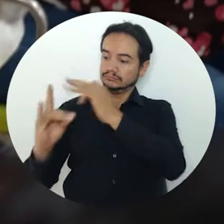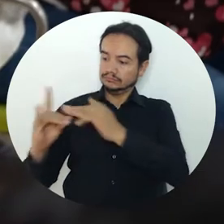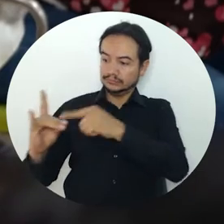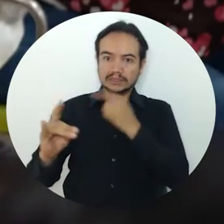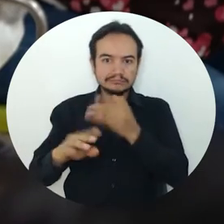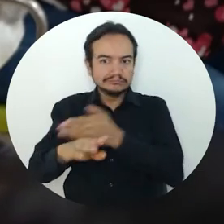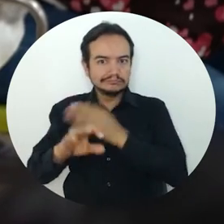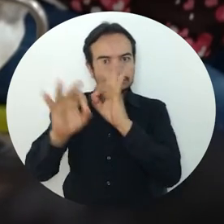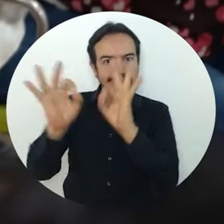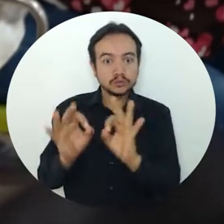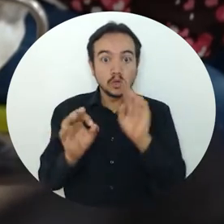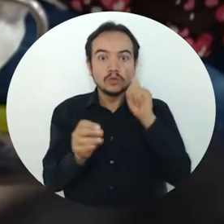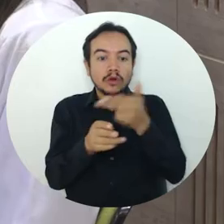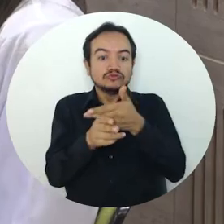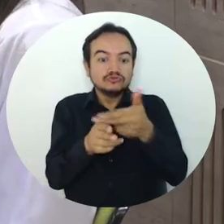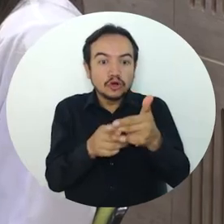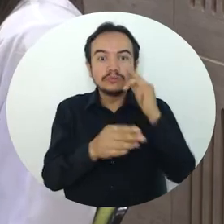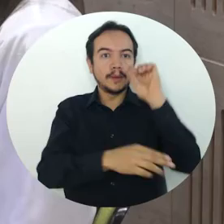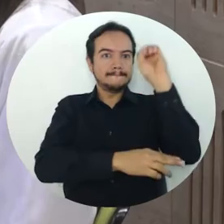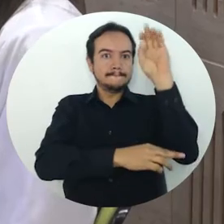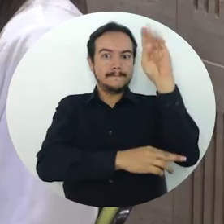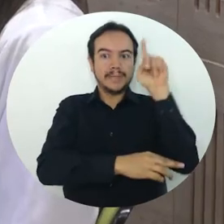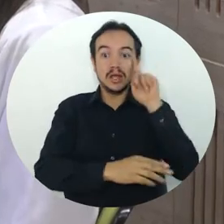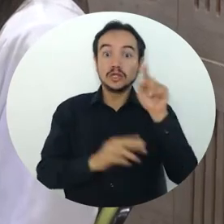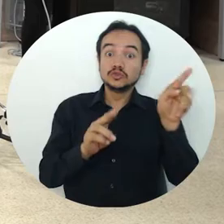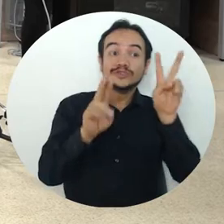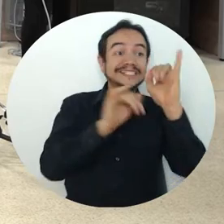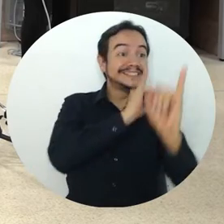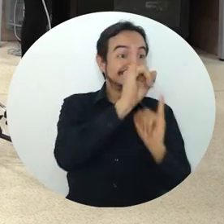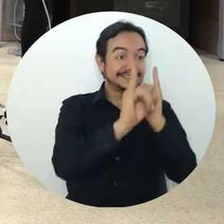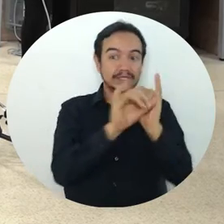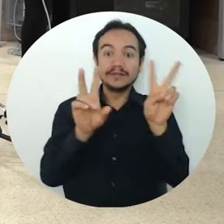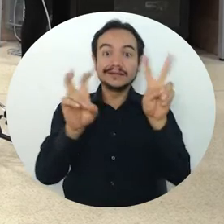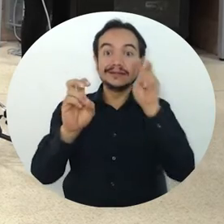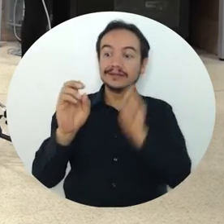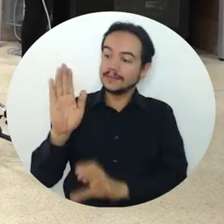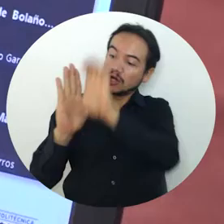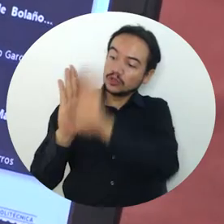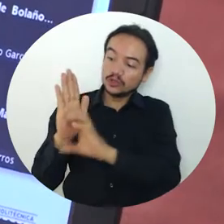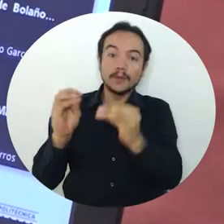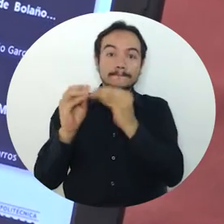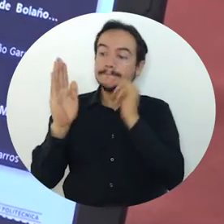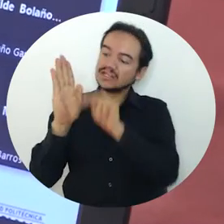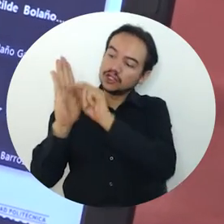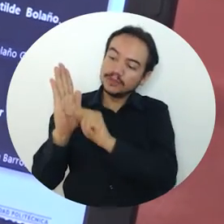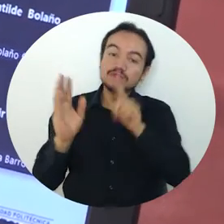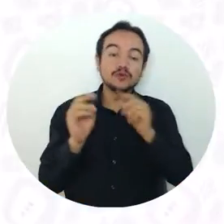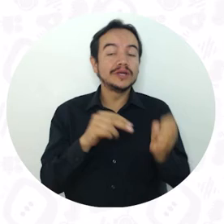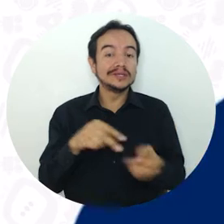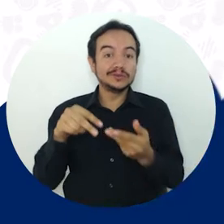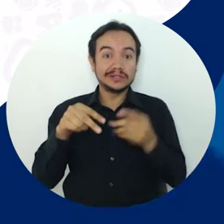Universidad del Magdalena se prepara una vez más para vivir la novena versión del Simposio Internacional de Currículo y Políticas